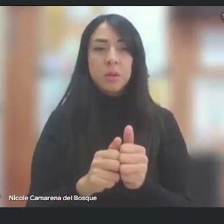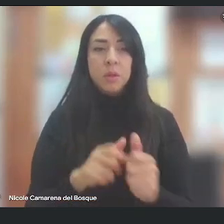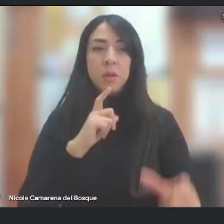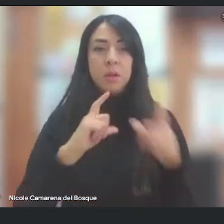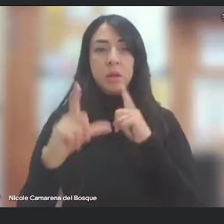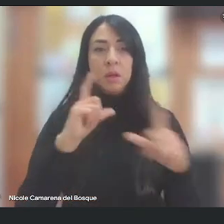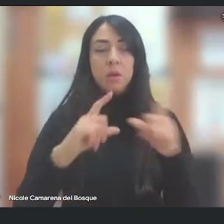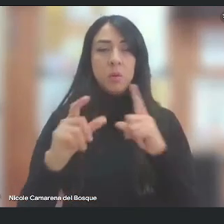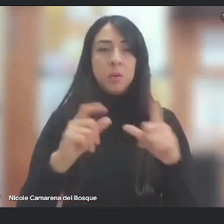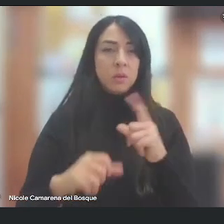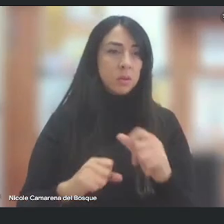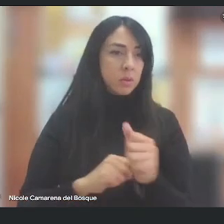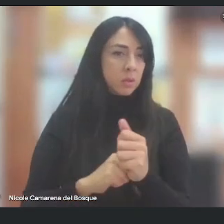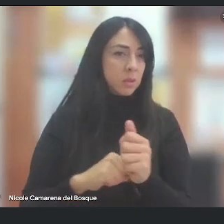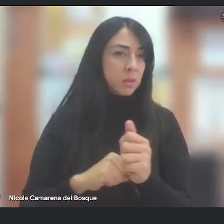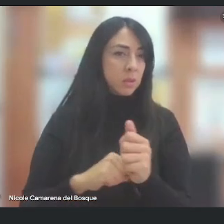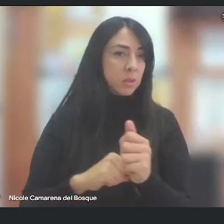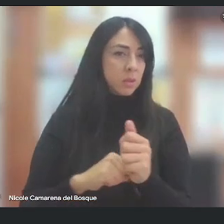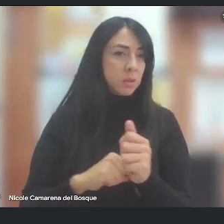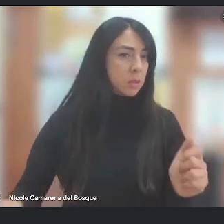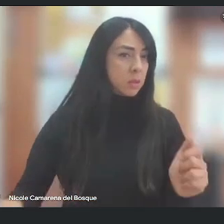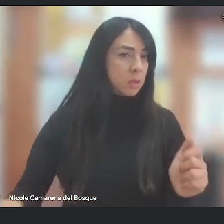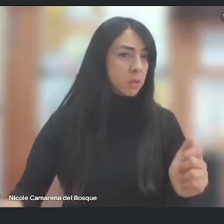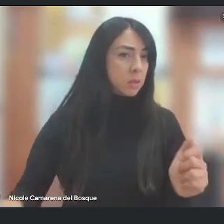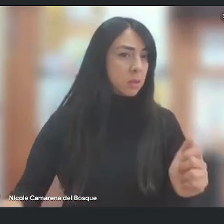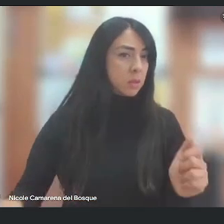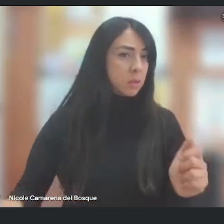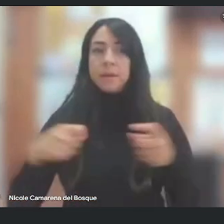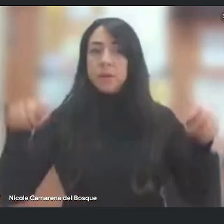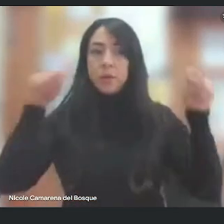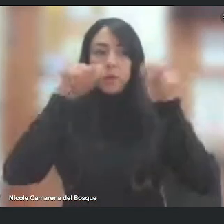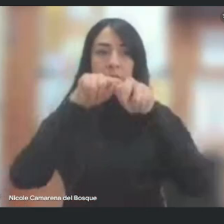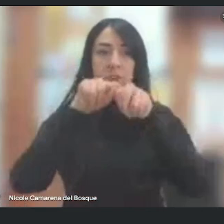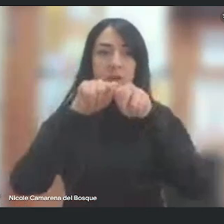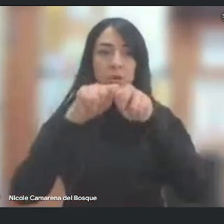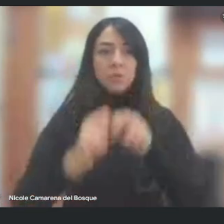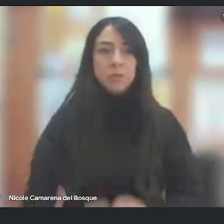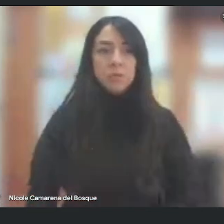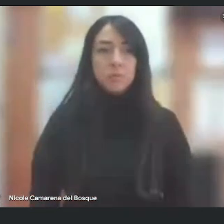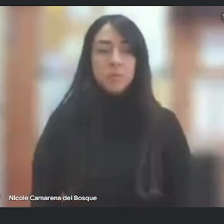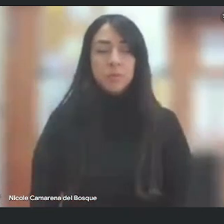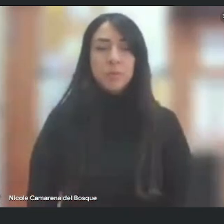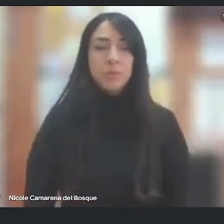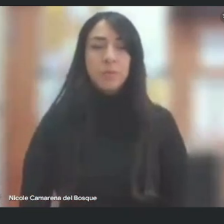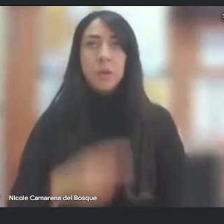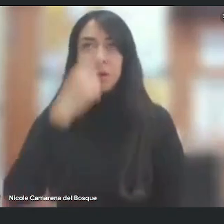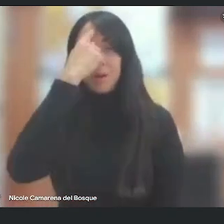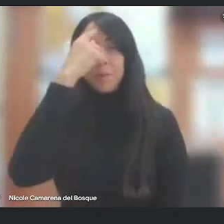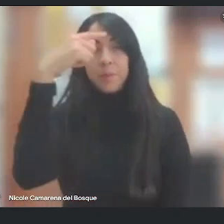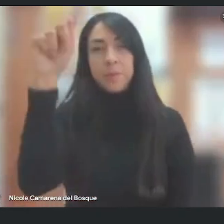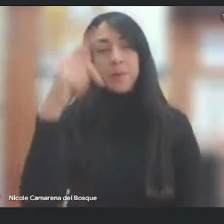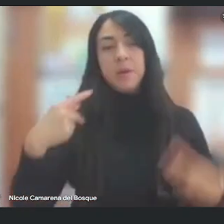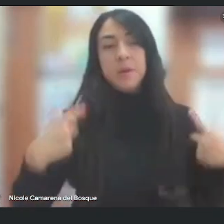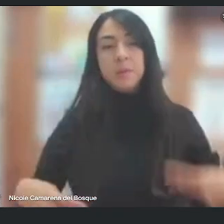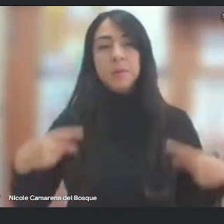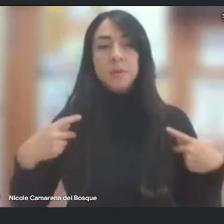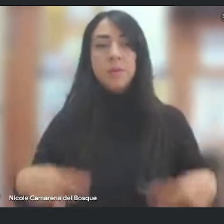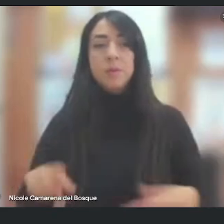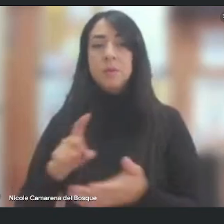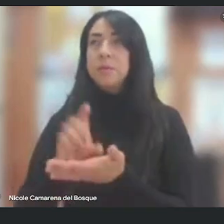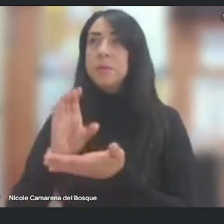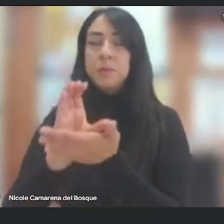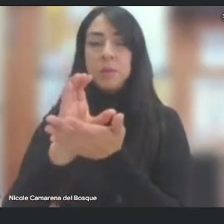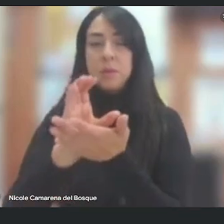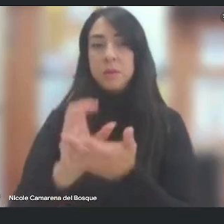una gama tan amplia de poder expresarnos que no solamente tienen que ser trípticos, que no solamente tienen que ser